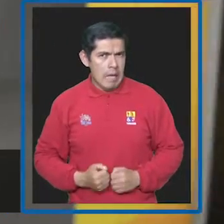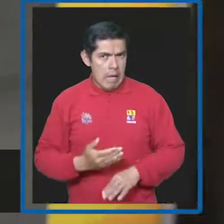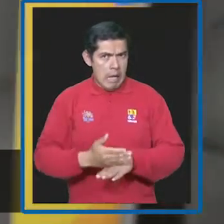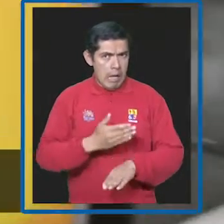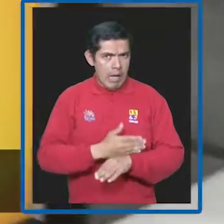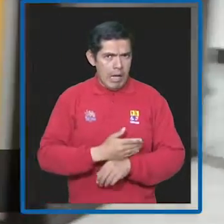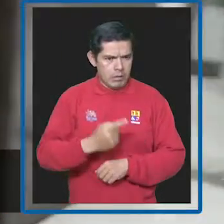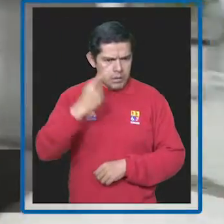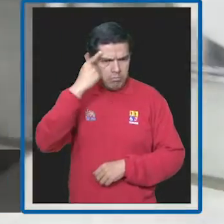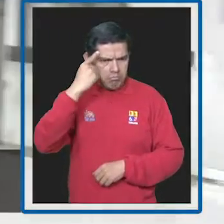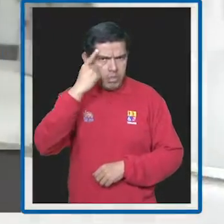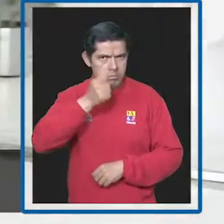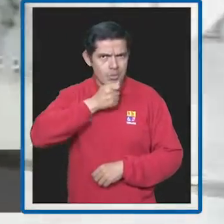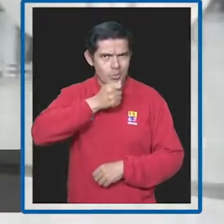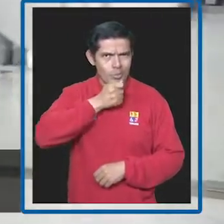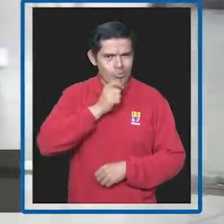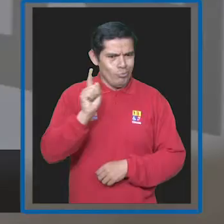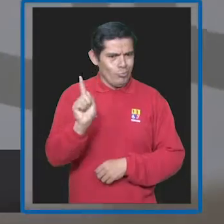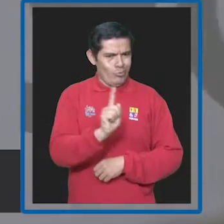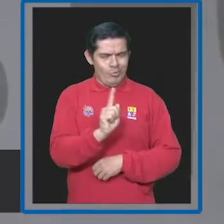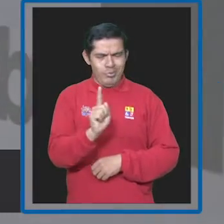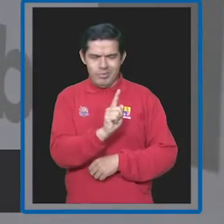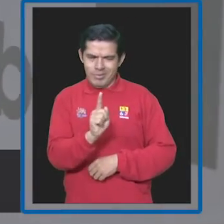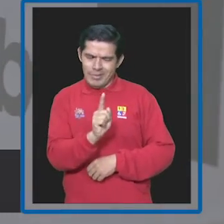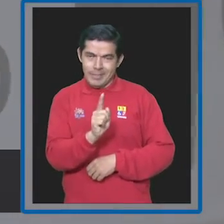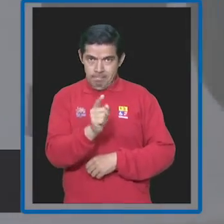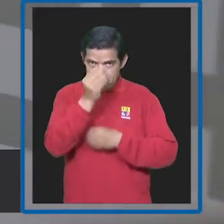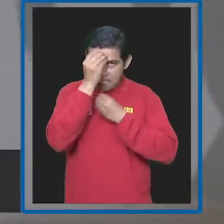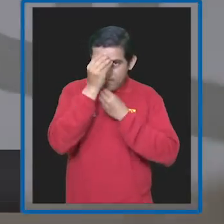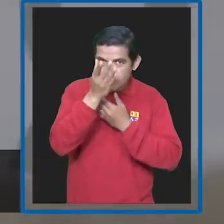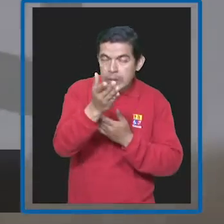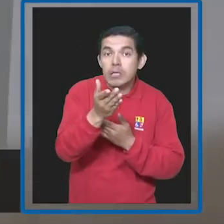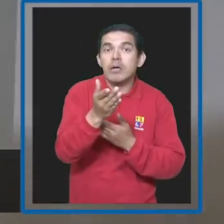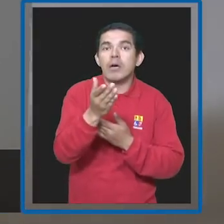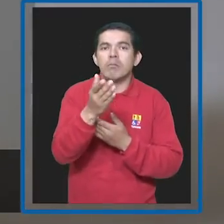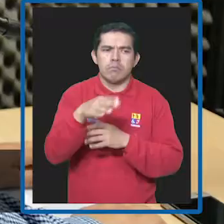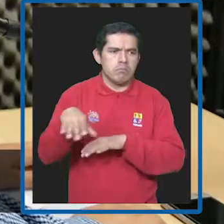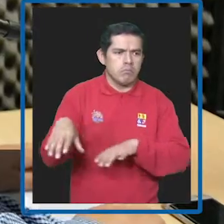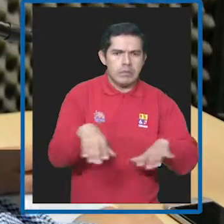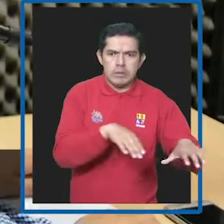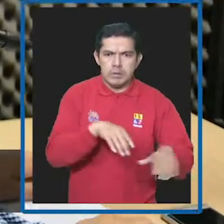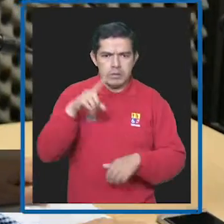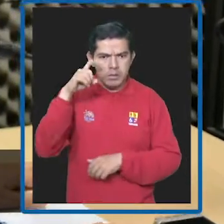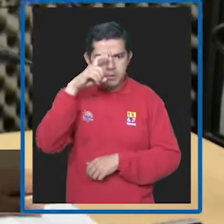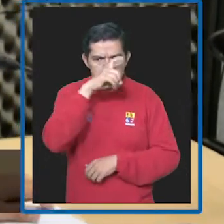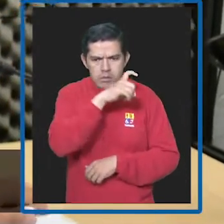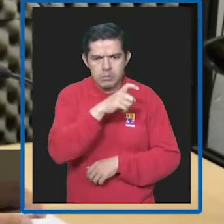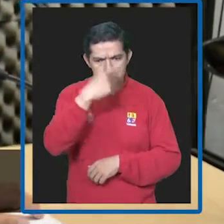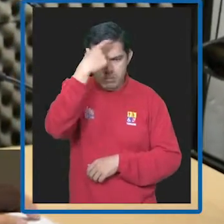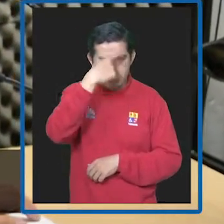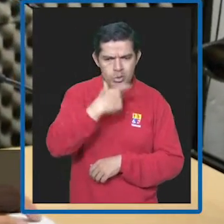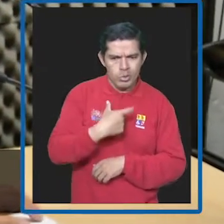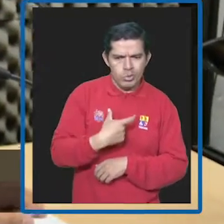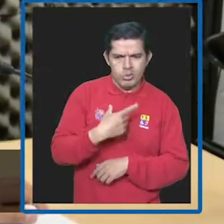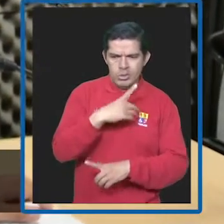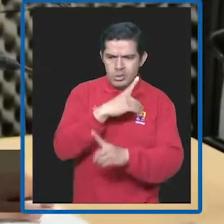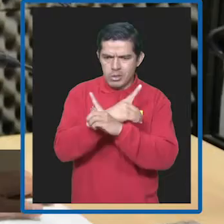Sinceramente no pensé ser reportero porque la dinámica de la reportería para una persona